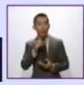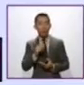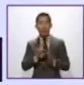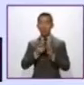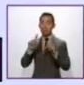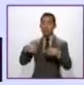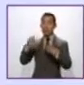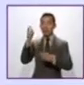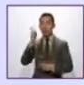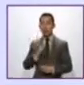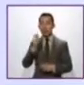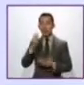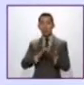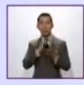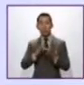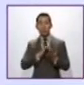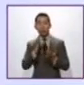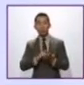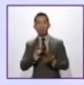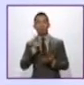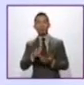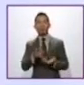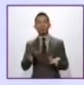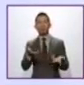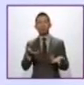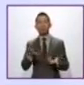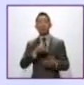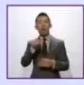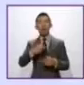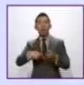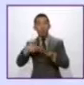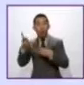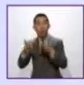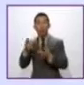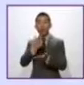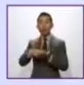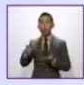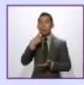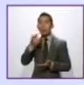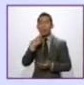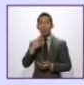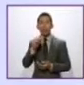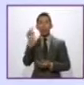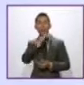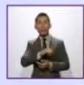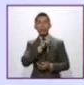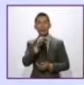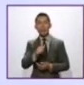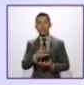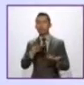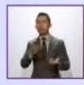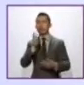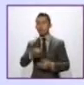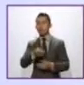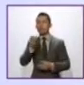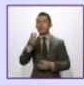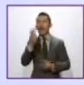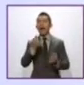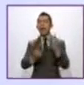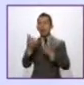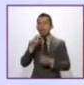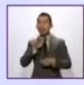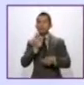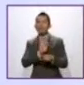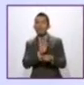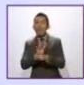de mala calidad y los envían a comprar el medicamento. Eso es un privilegio que tienen unos cuantos.